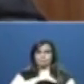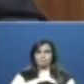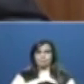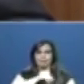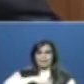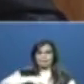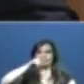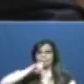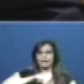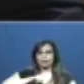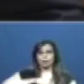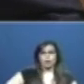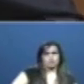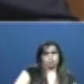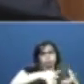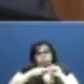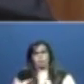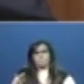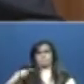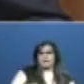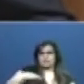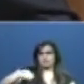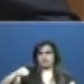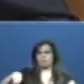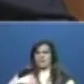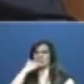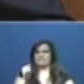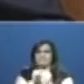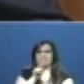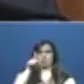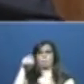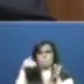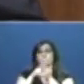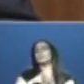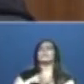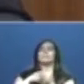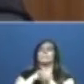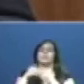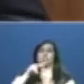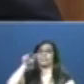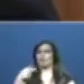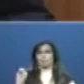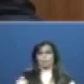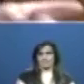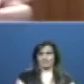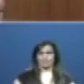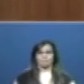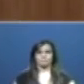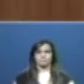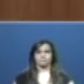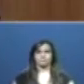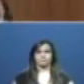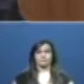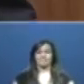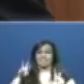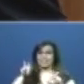año de un ajuste adicional de casi 21000 millones de euros en relación con este tema